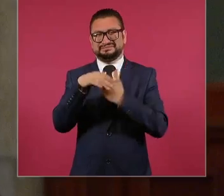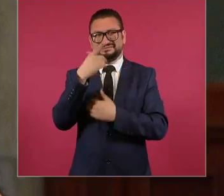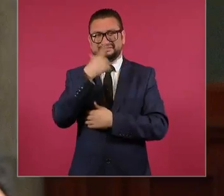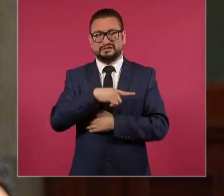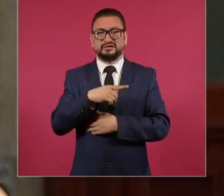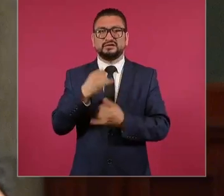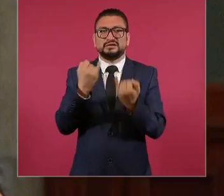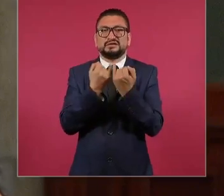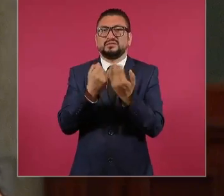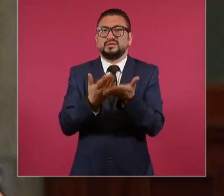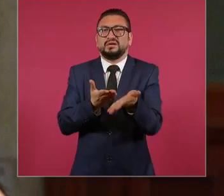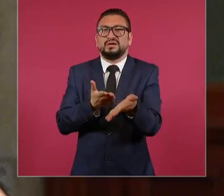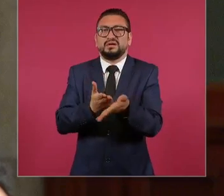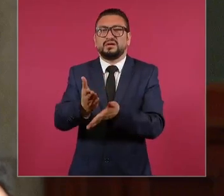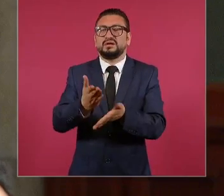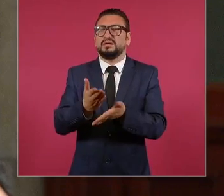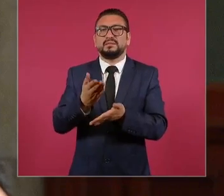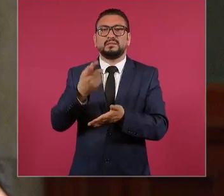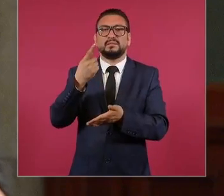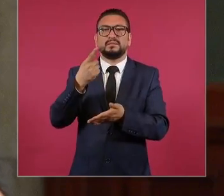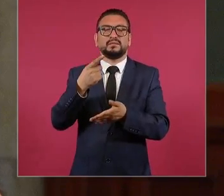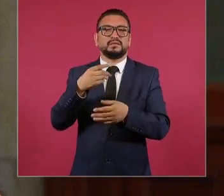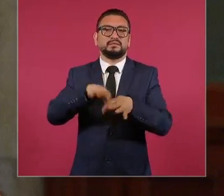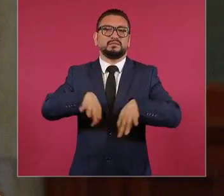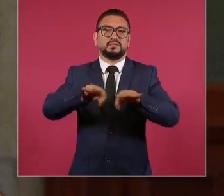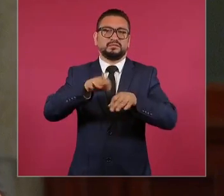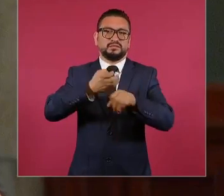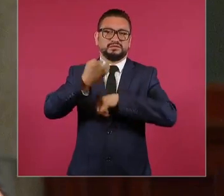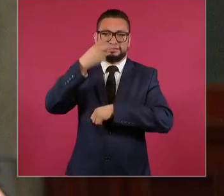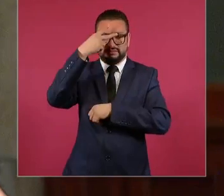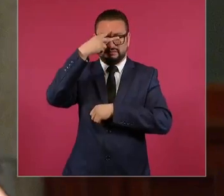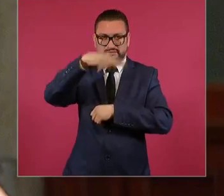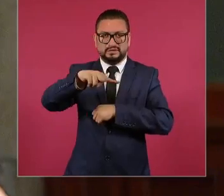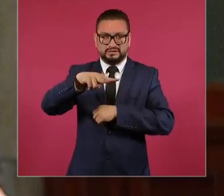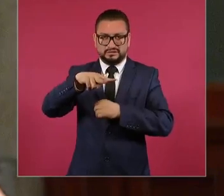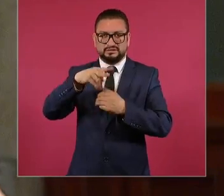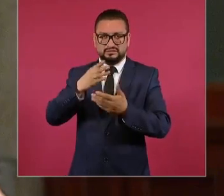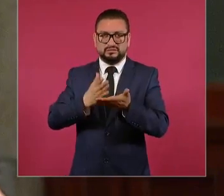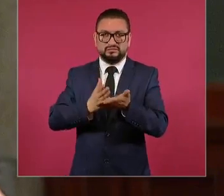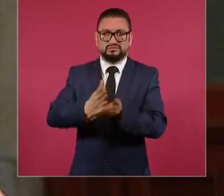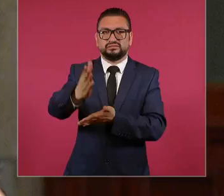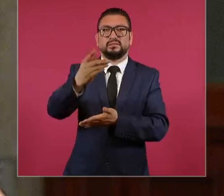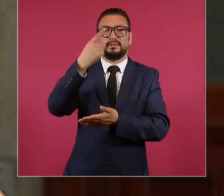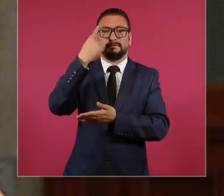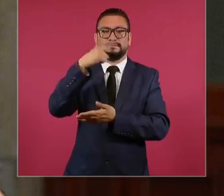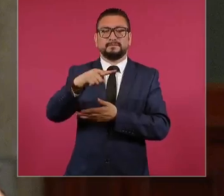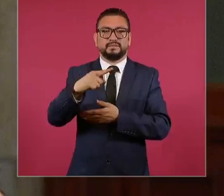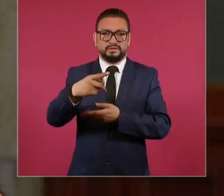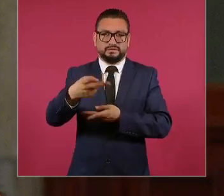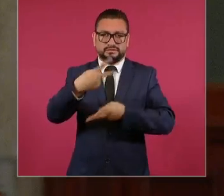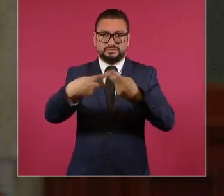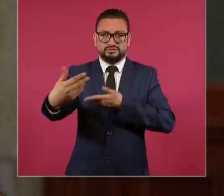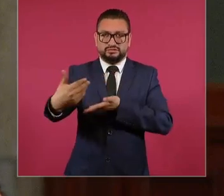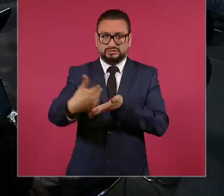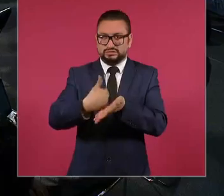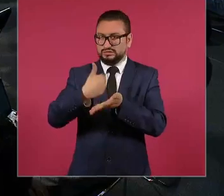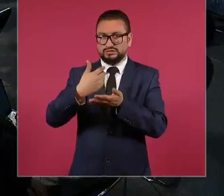entradas digamos principales del Estado de México a la ciudad?